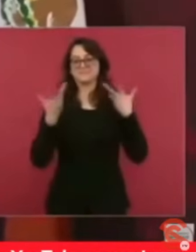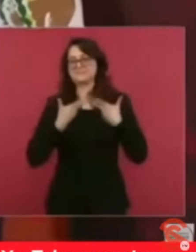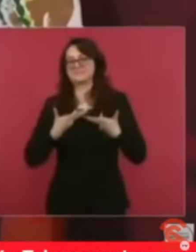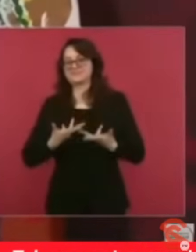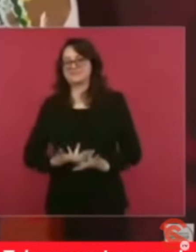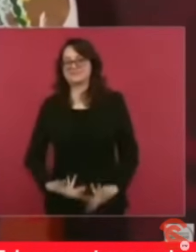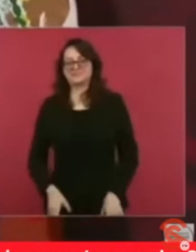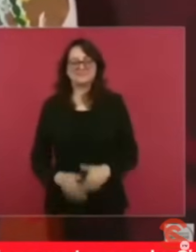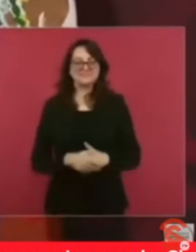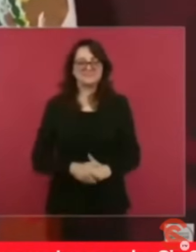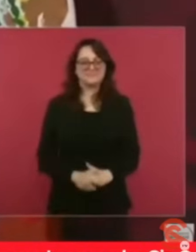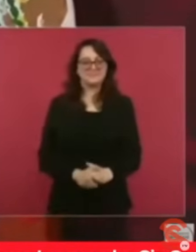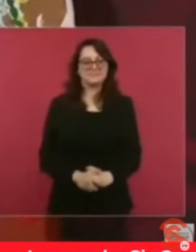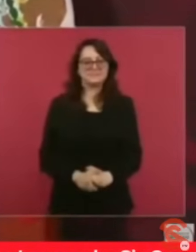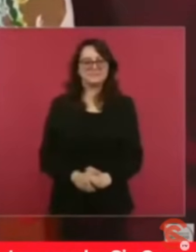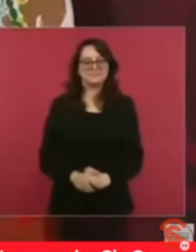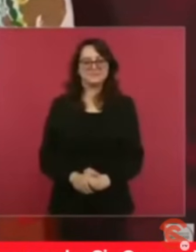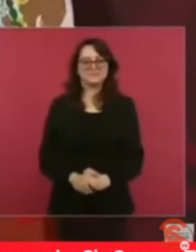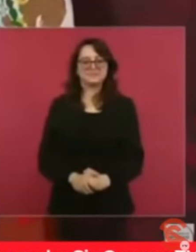ay.